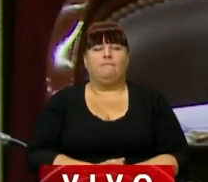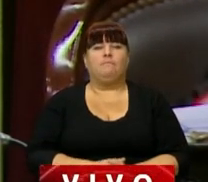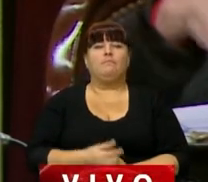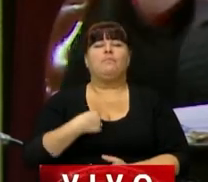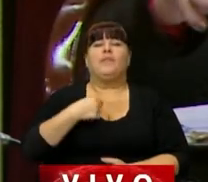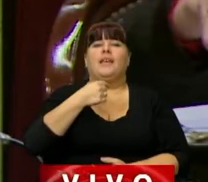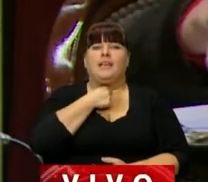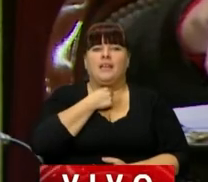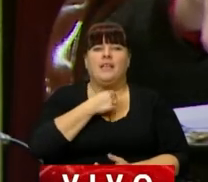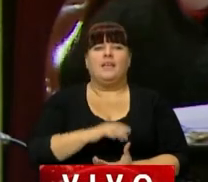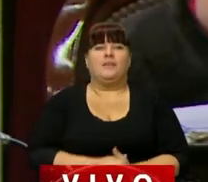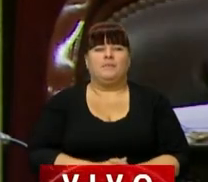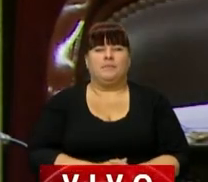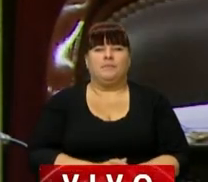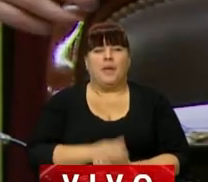lo que queremos es,